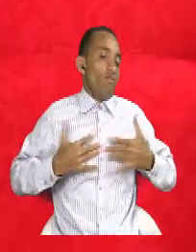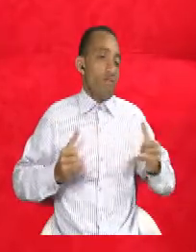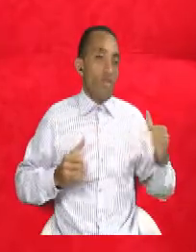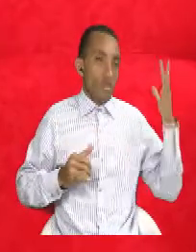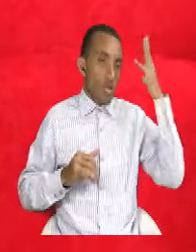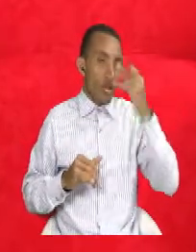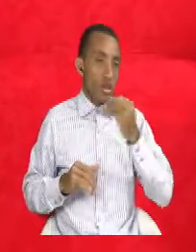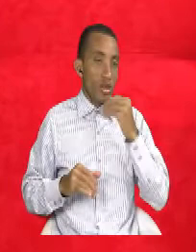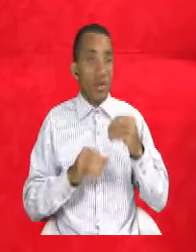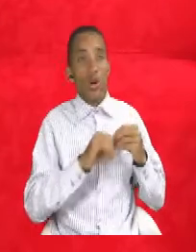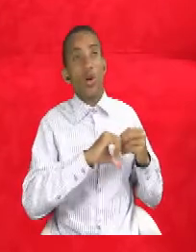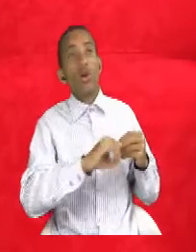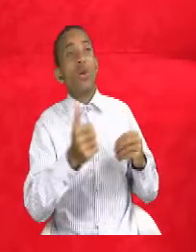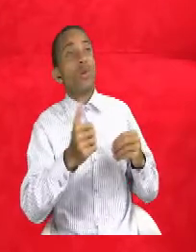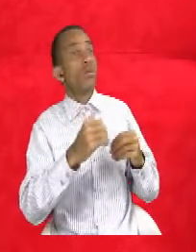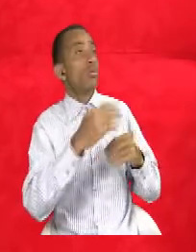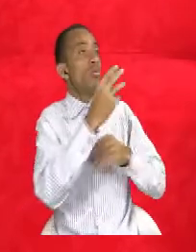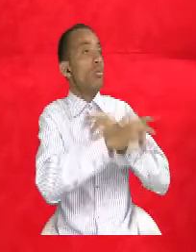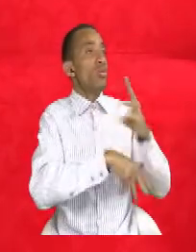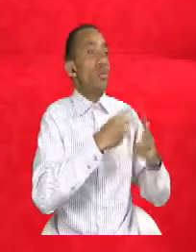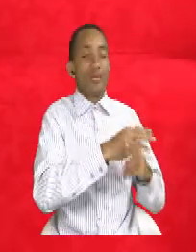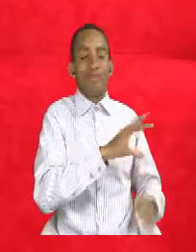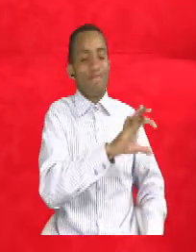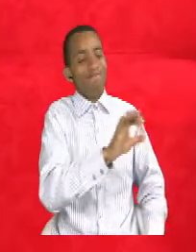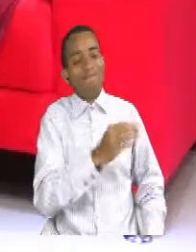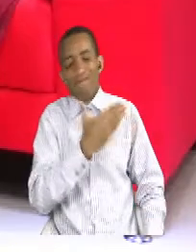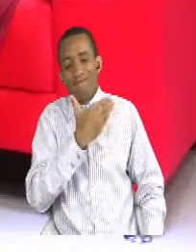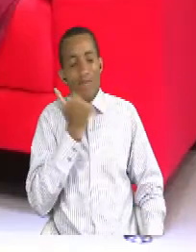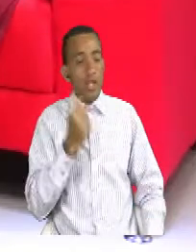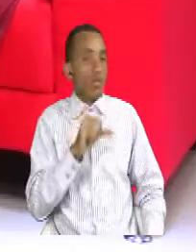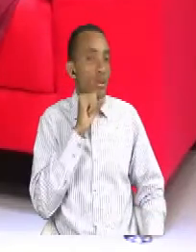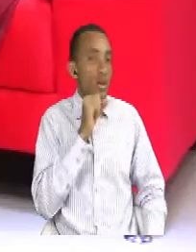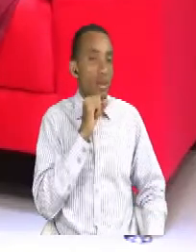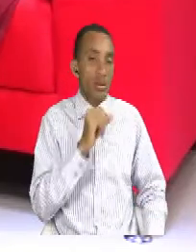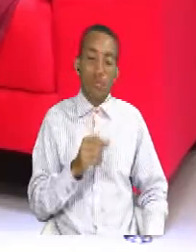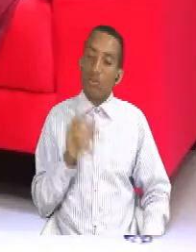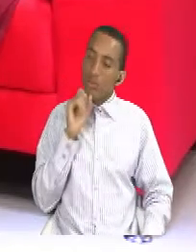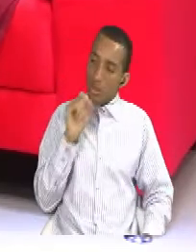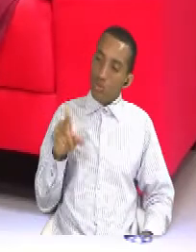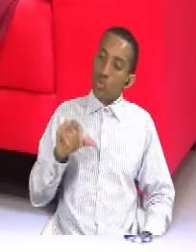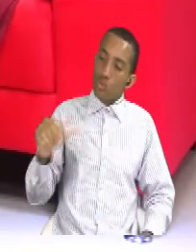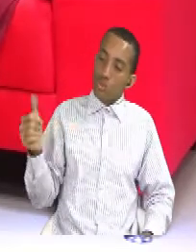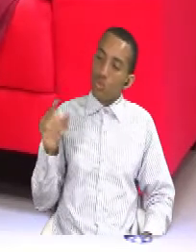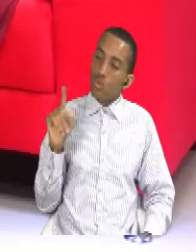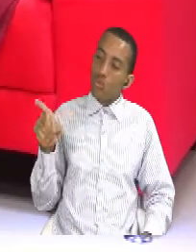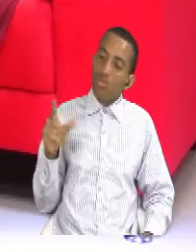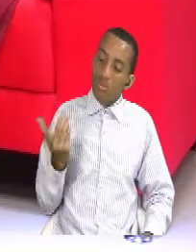por ninguna del mundo, así que por eso me siento... Tito, ¿tú por qué te sientes orgulloso de ser barranqueño?